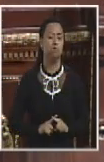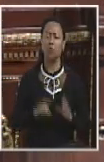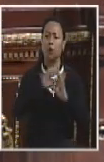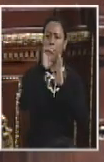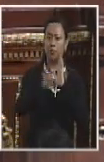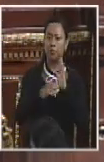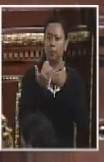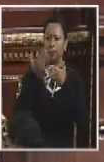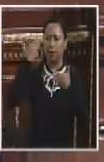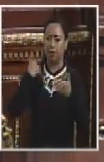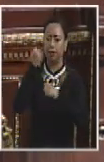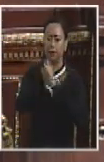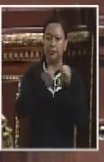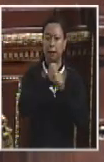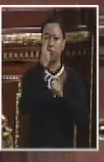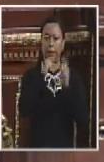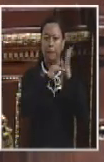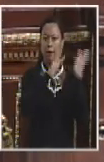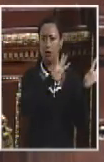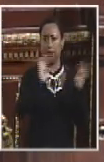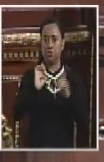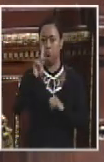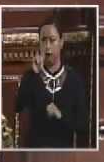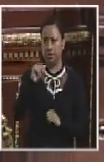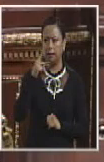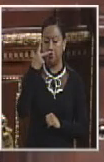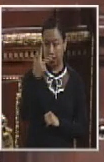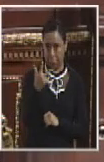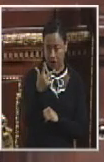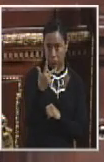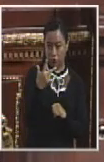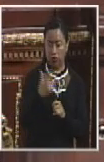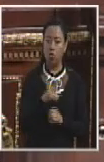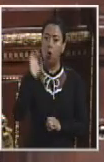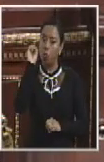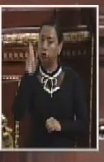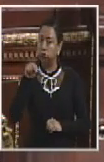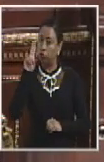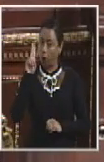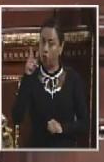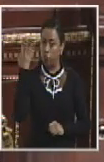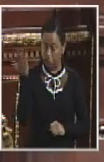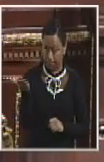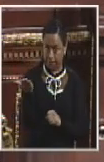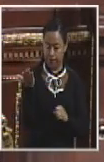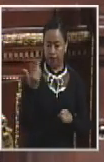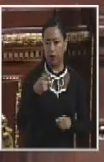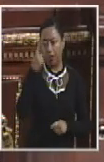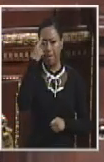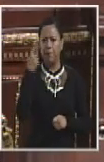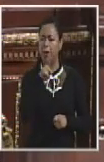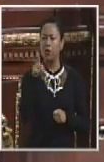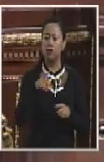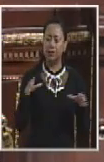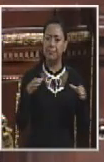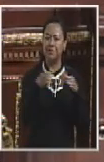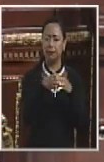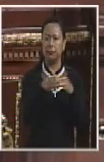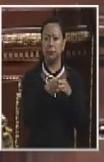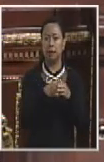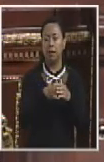de 1978, la Organización de las Naciones Unidas para la Educación de la Ciencia y